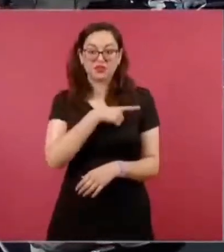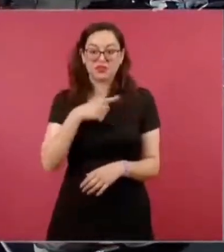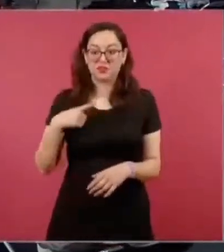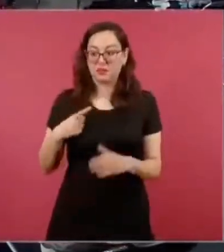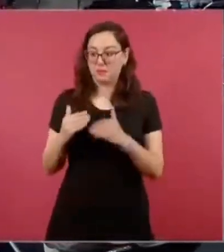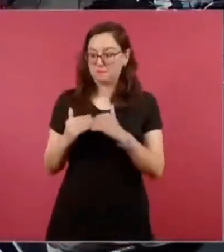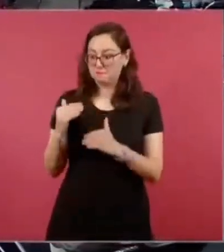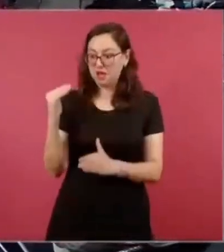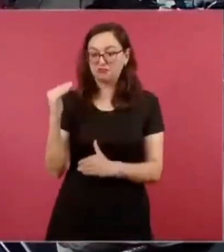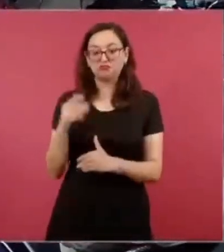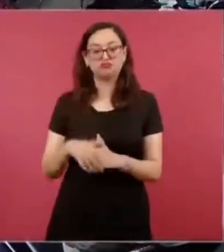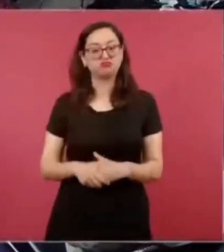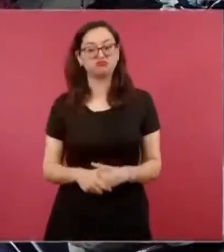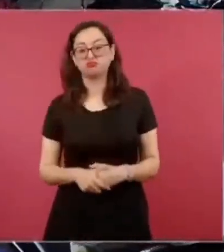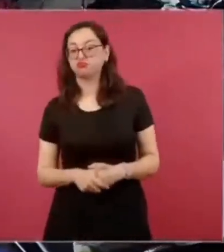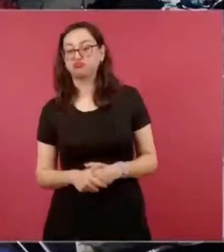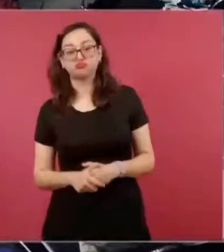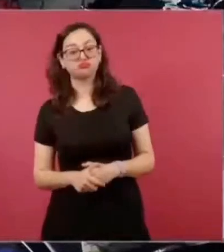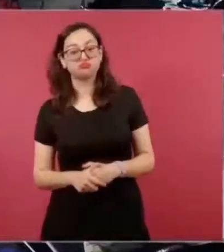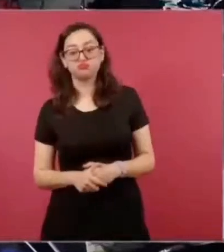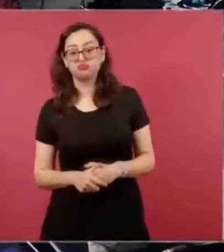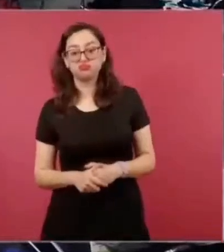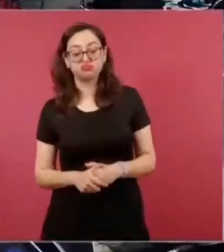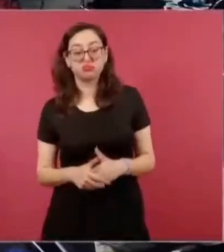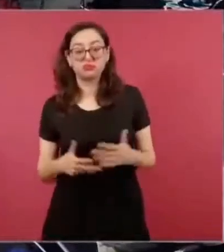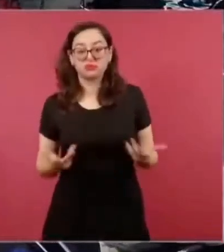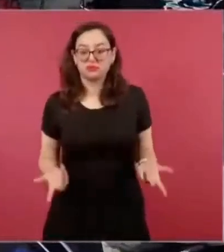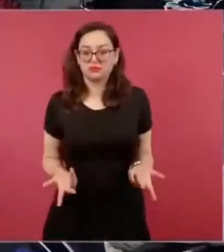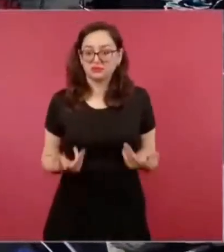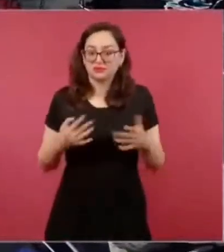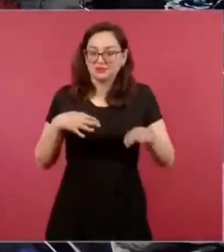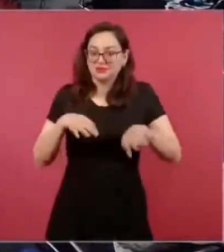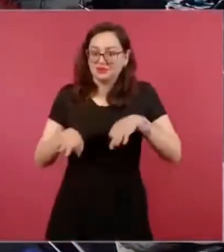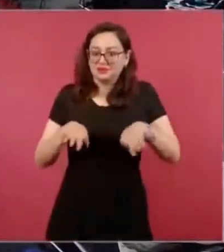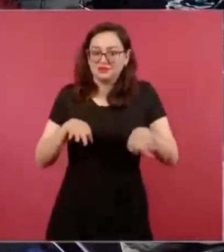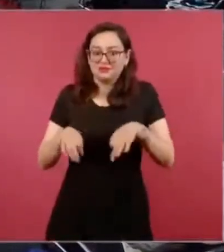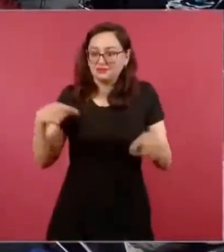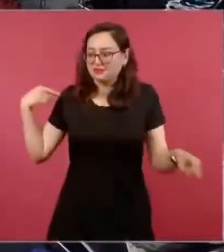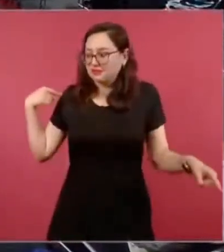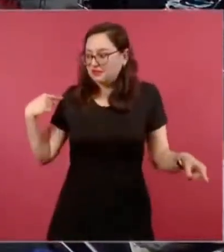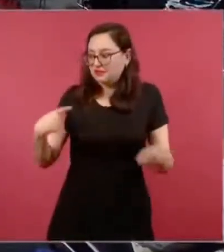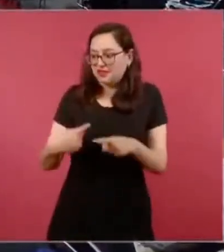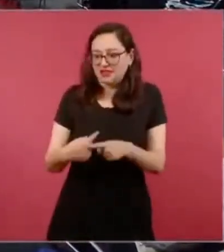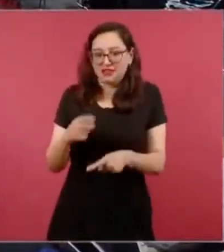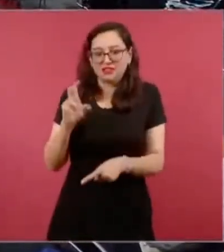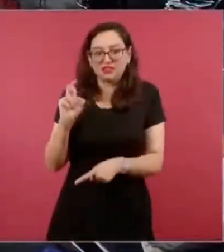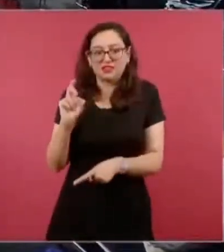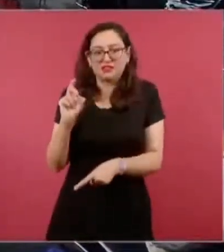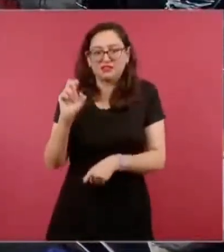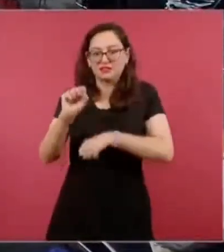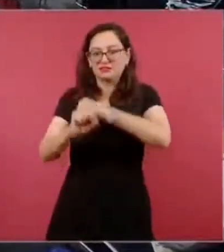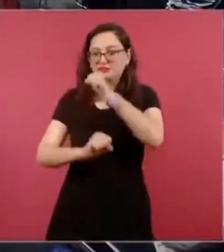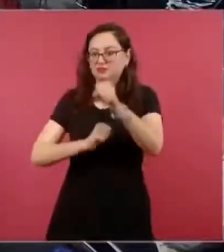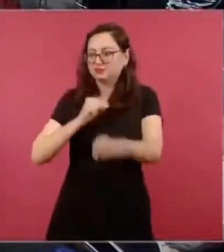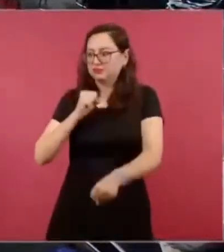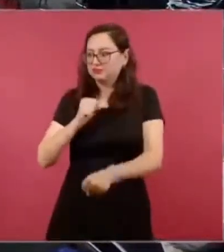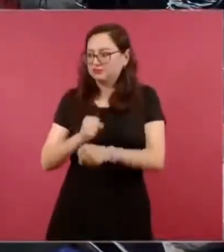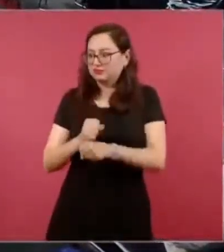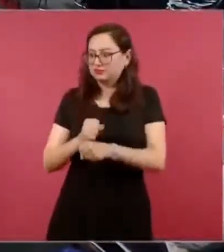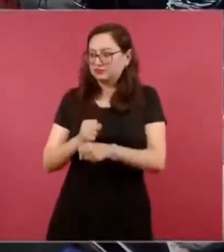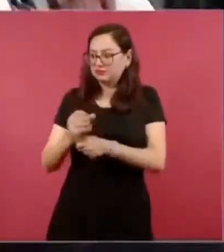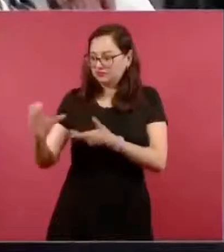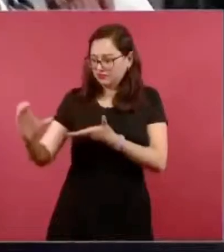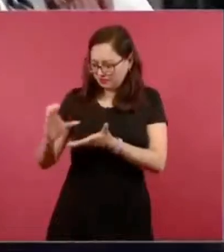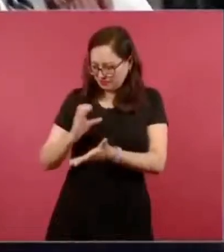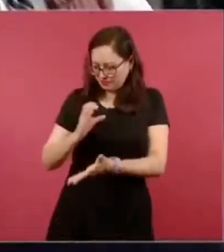sus liquidaciones. Trabajadores que en algunos casos tienen hasta 30 años de antigüedad en la revista, a quienes les dicen: